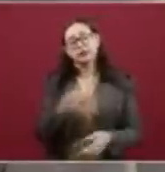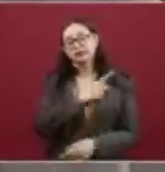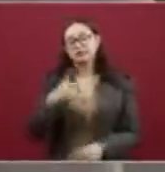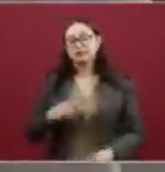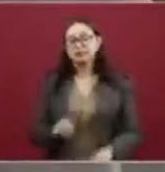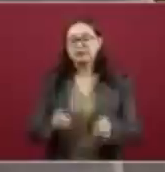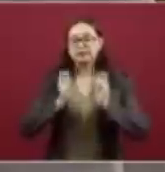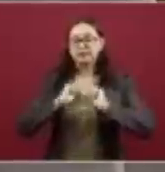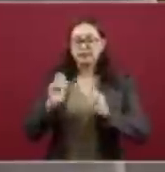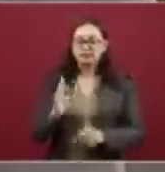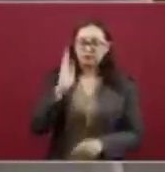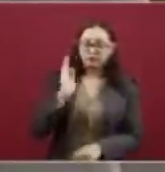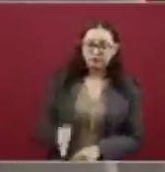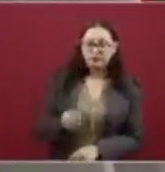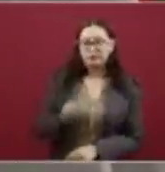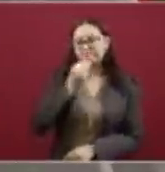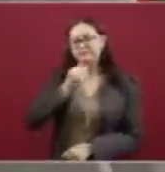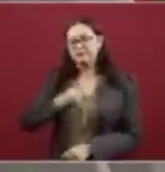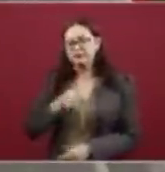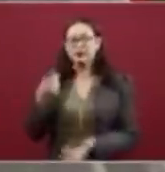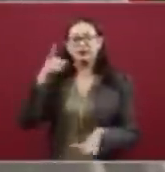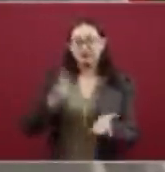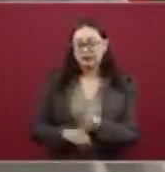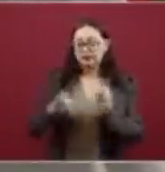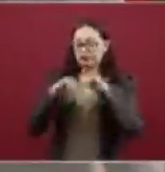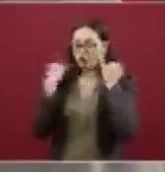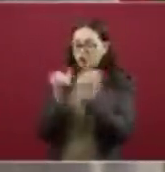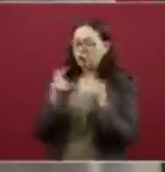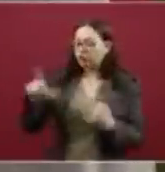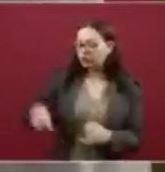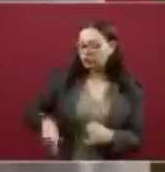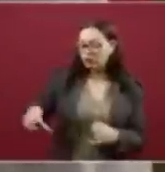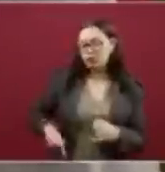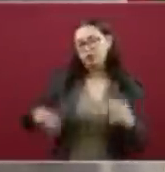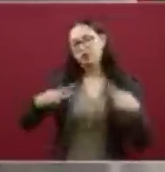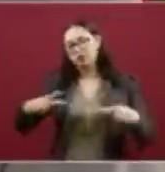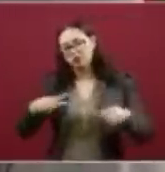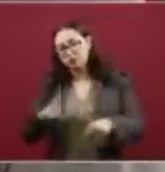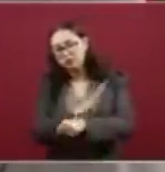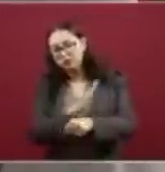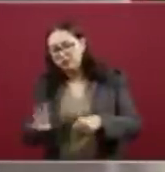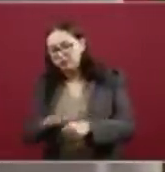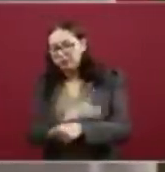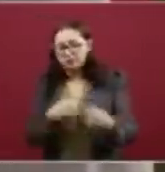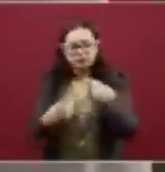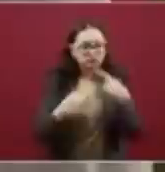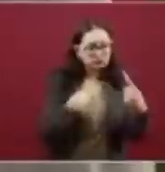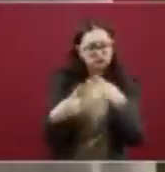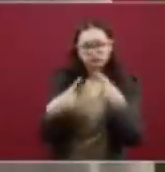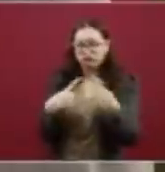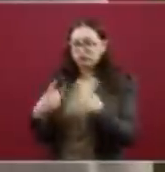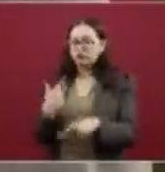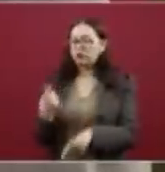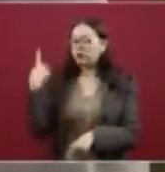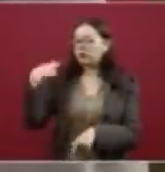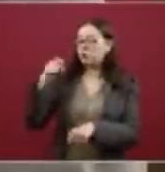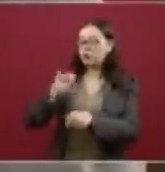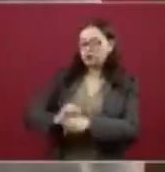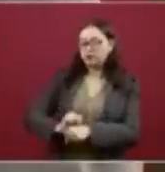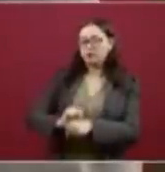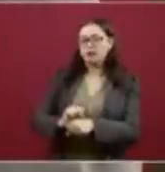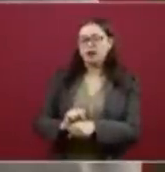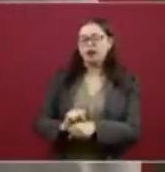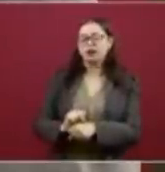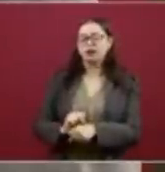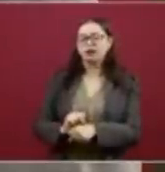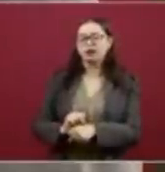lo hemos discutido al seno de la Junta de Gobierno y con los beneficiarios, más aún, la semana pasada tuvimos una